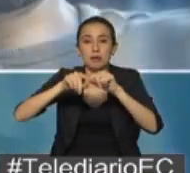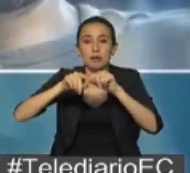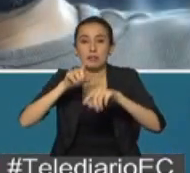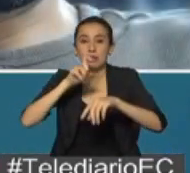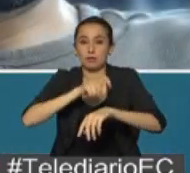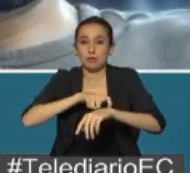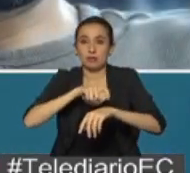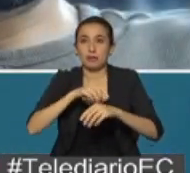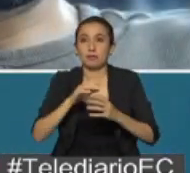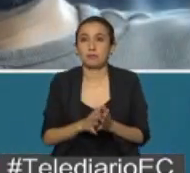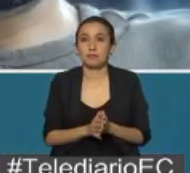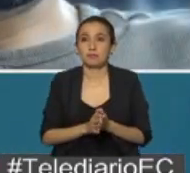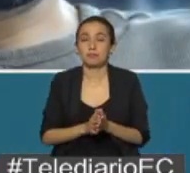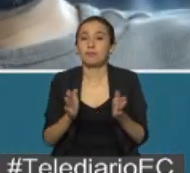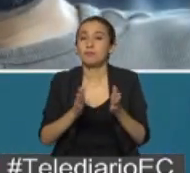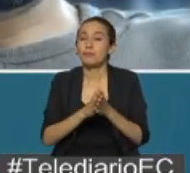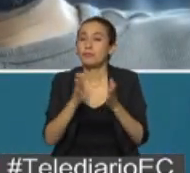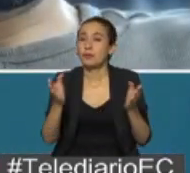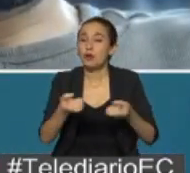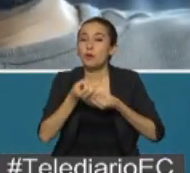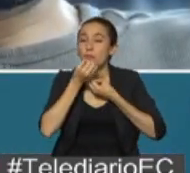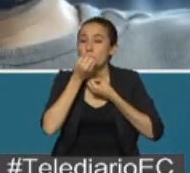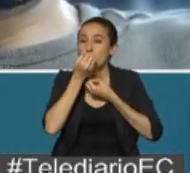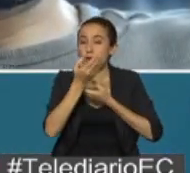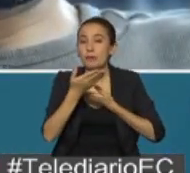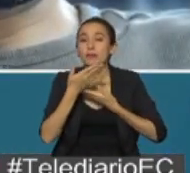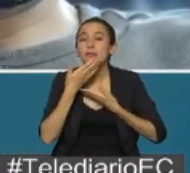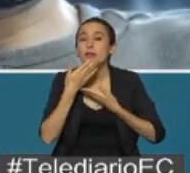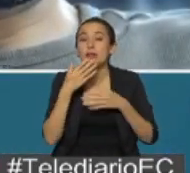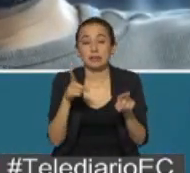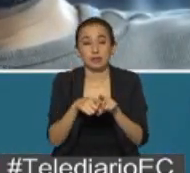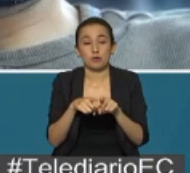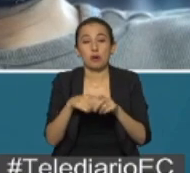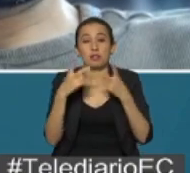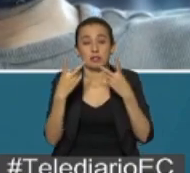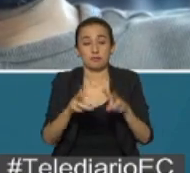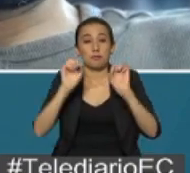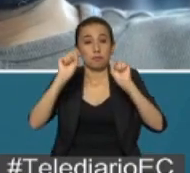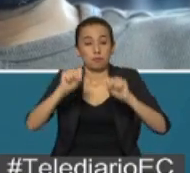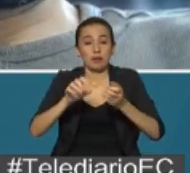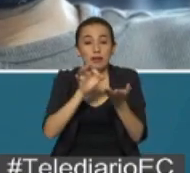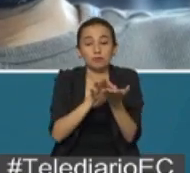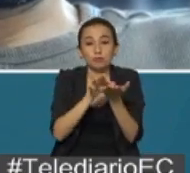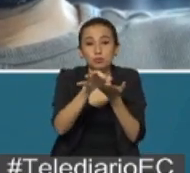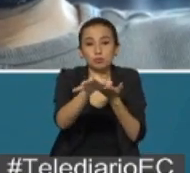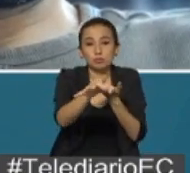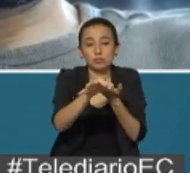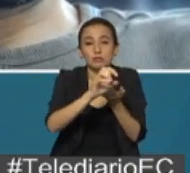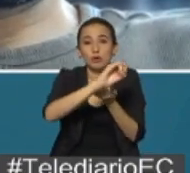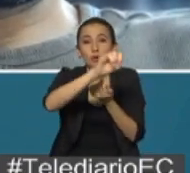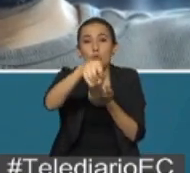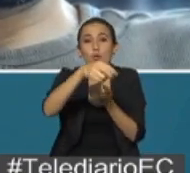vez para ampliar un poco esta información, las juntas parroquiales también se pueden acoger a esta iniciativa.